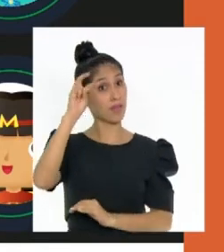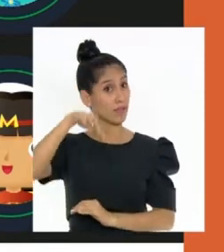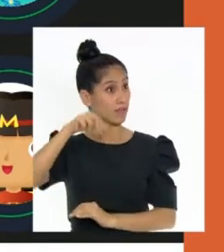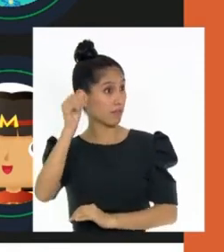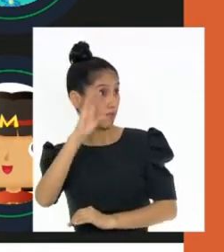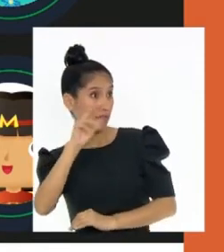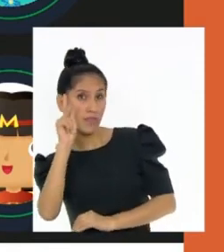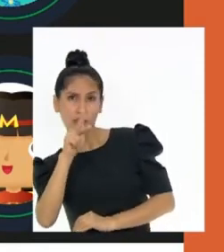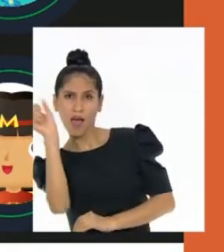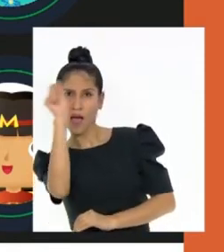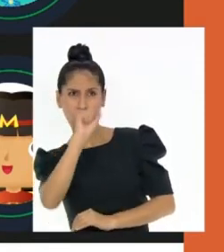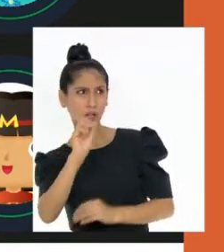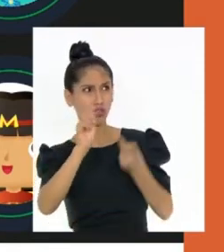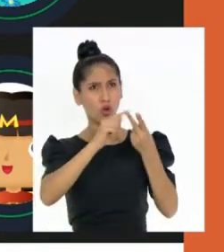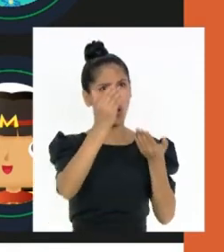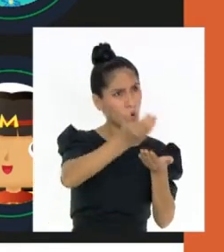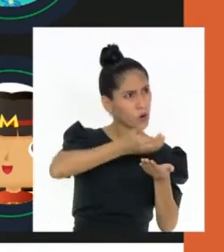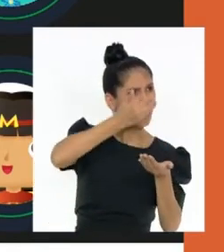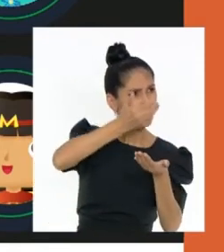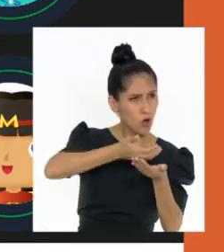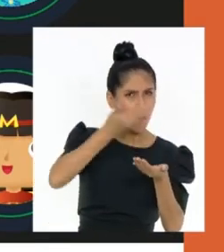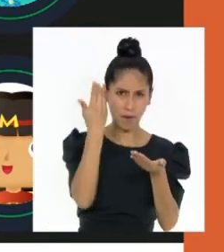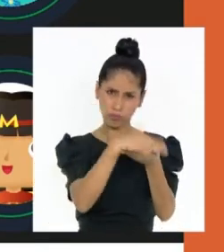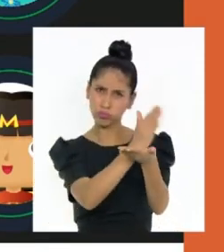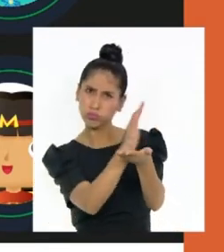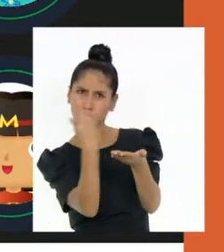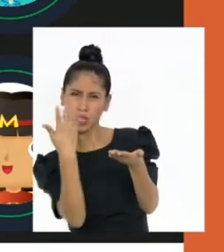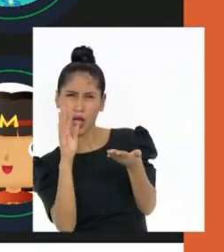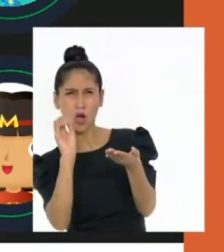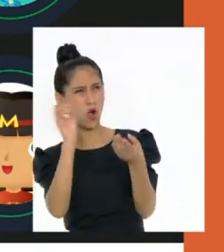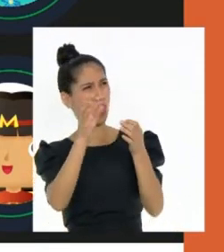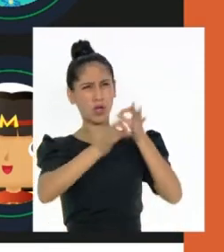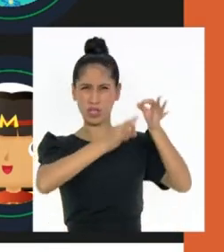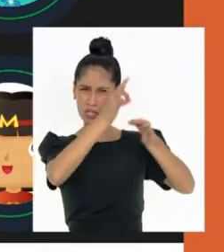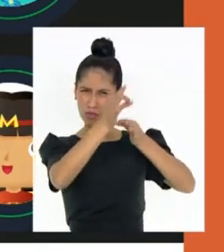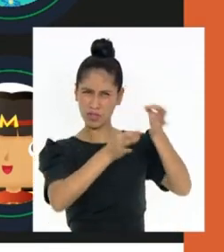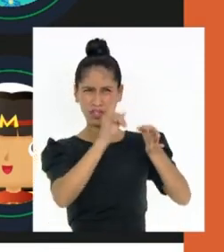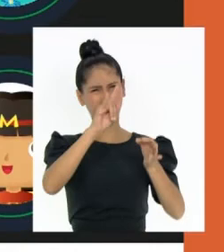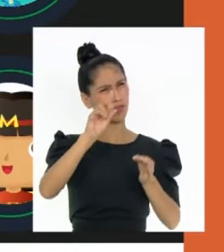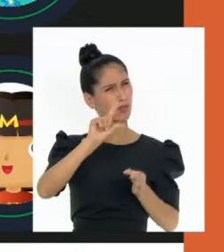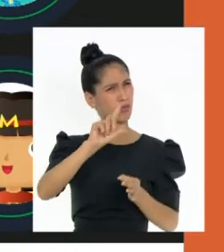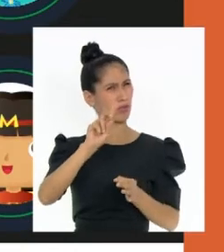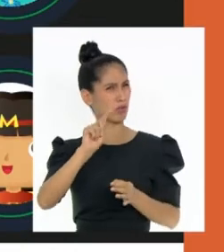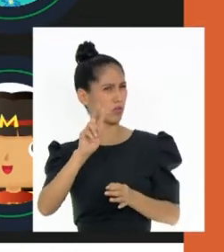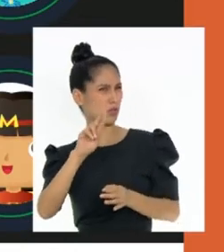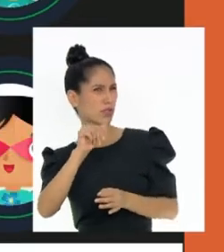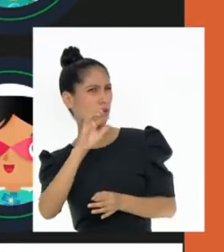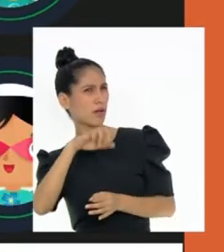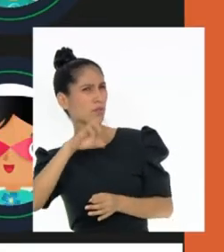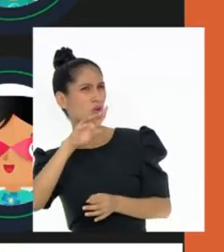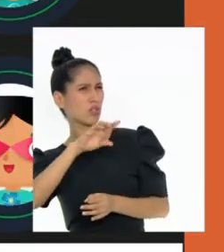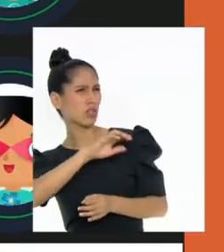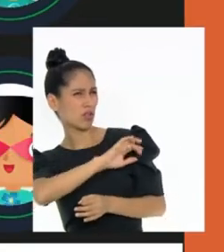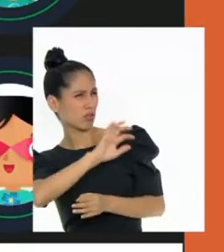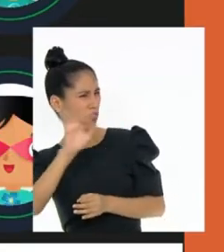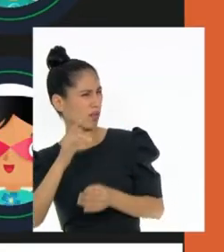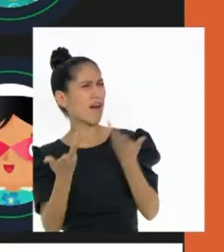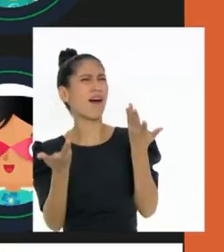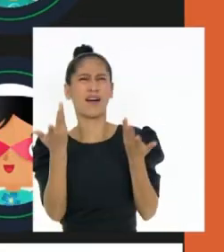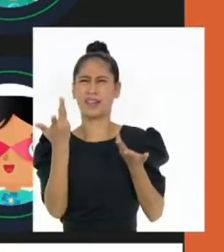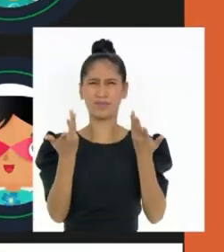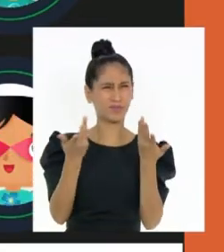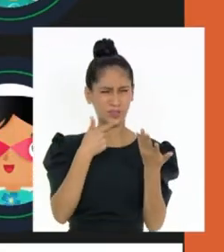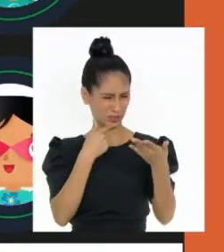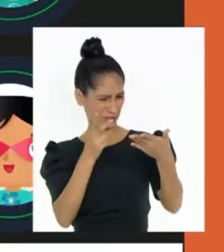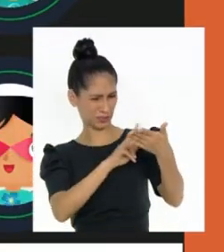o sopas preparadas. O explicar por escrito qué significa ultraprocesados o snacks. Si es así, en